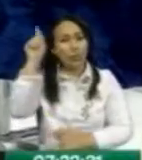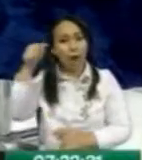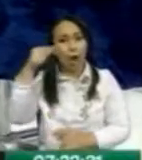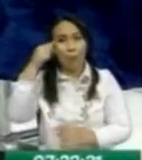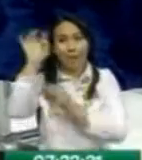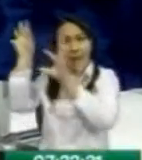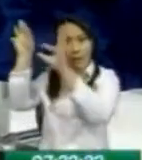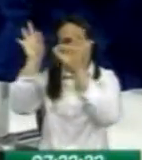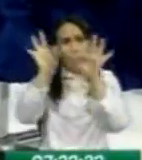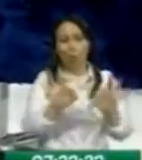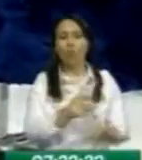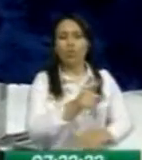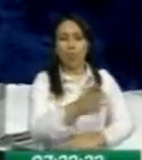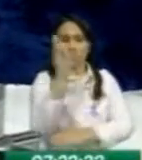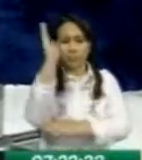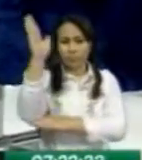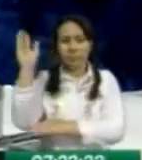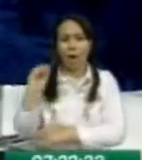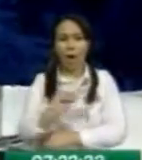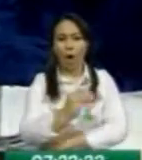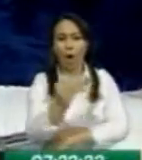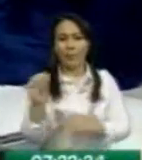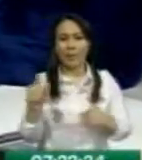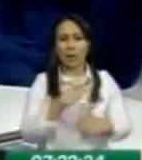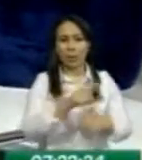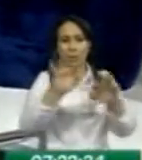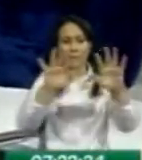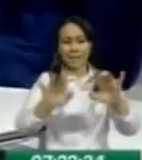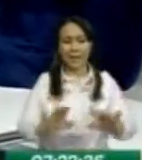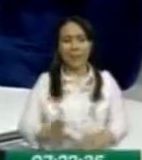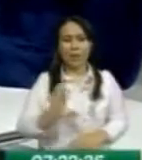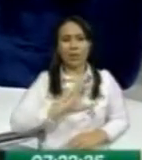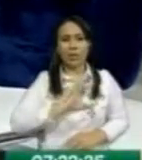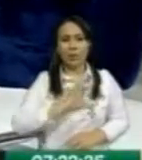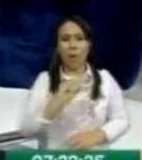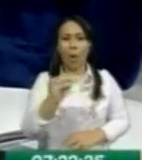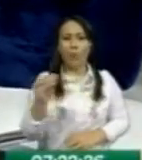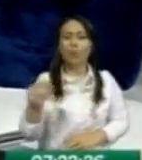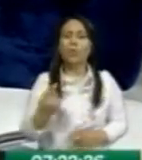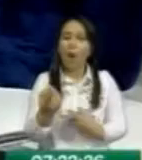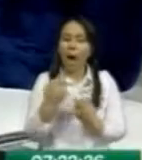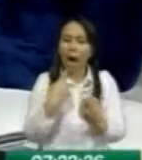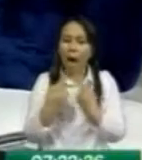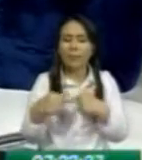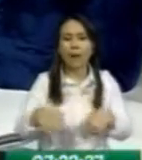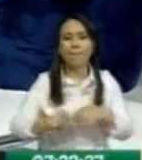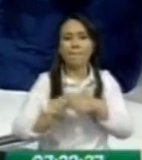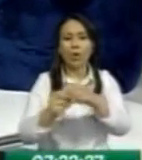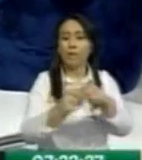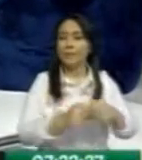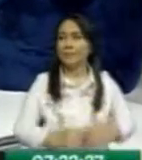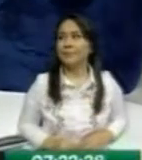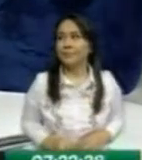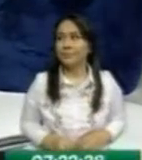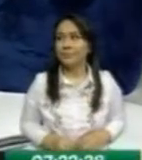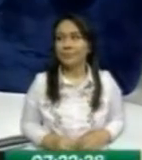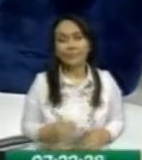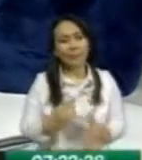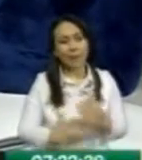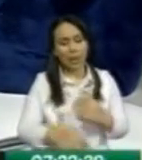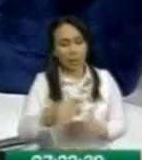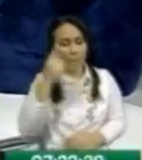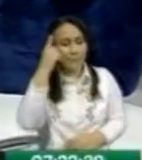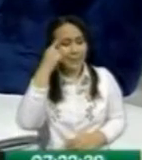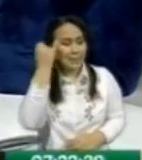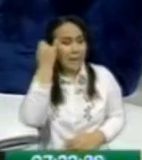nacional, de los jóvenes, secretario técnico de Juventudes, ¿cuál es su lectura de esta problemática? ¿Y qué ha propuesto